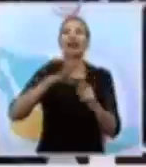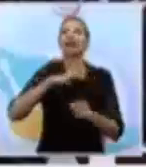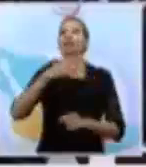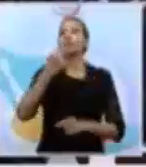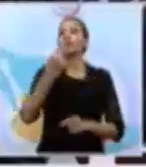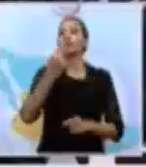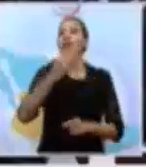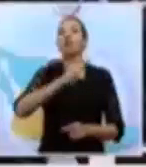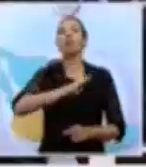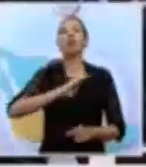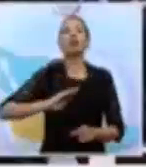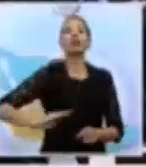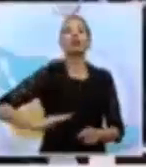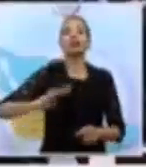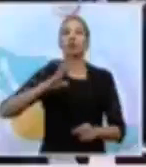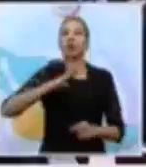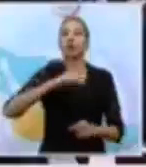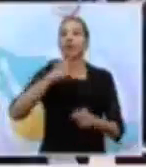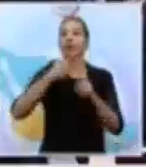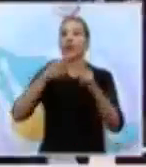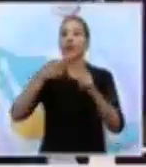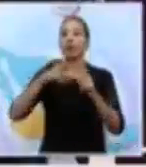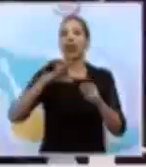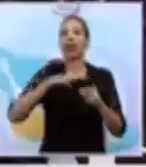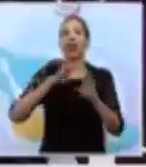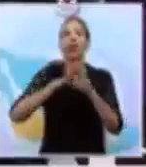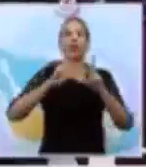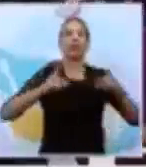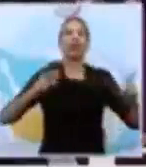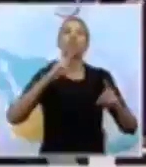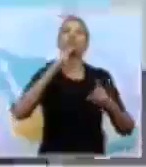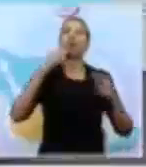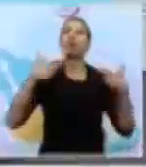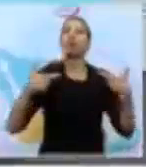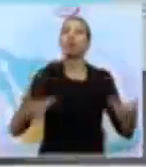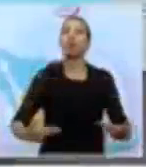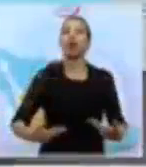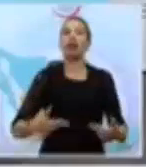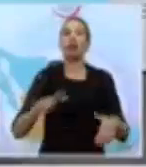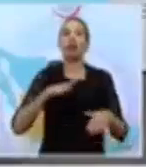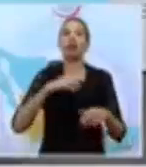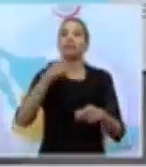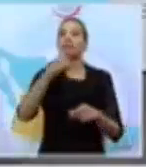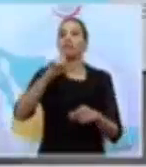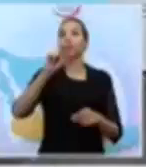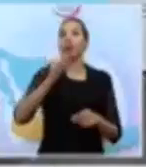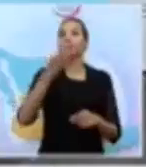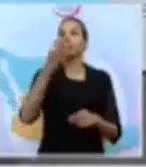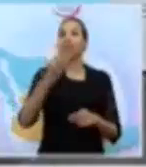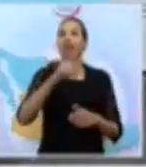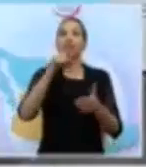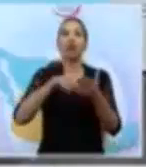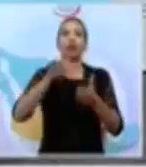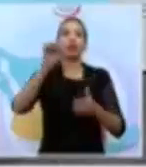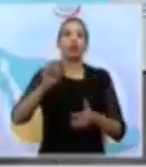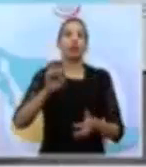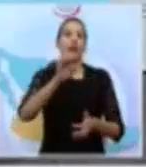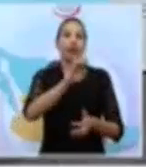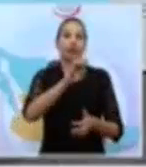125 municipios del país con mejores niveles de desarrollo humano, 123 están en el